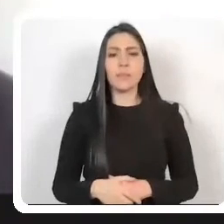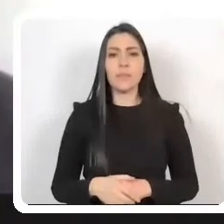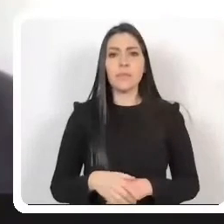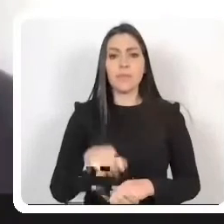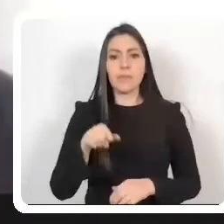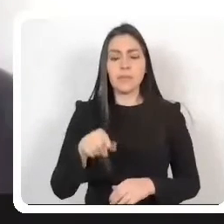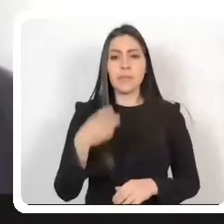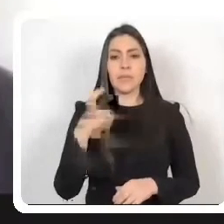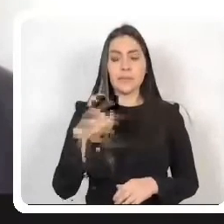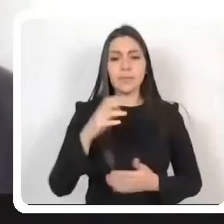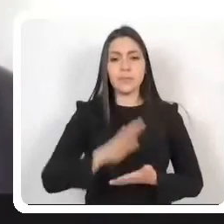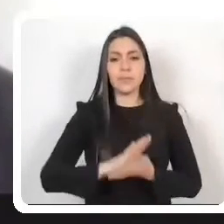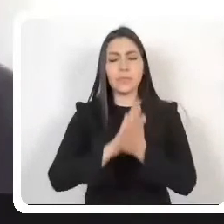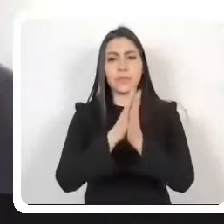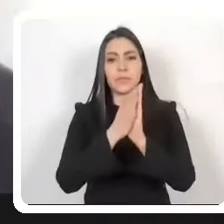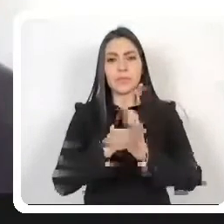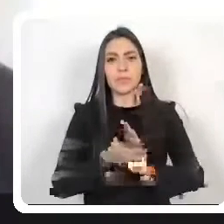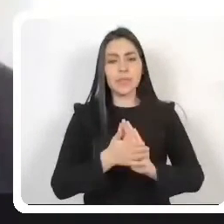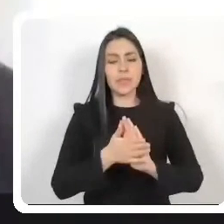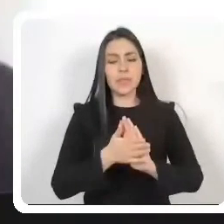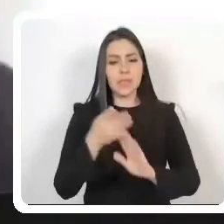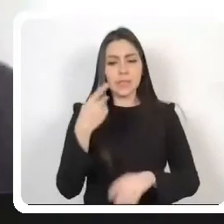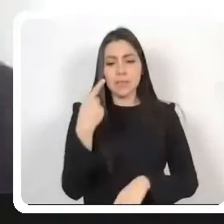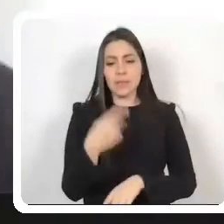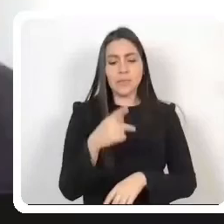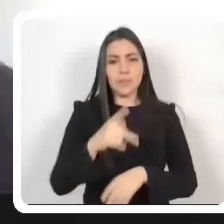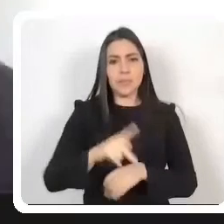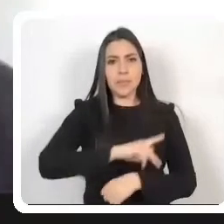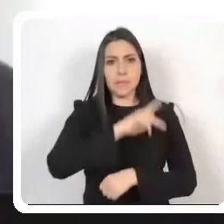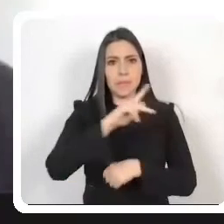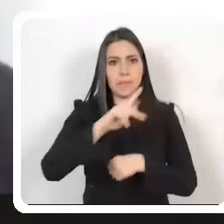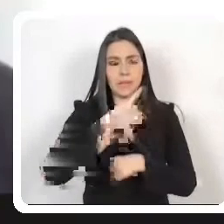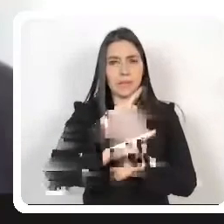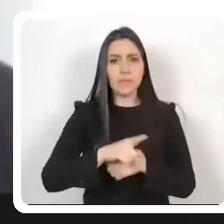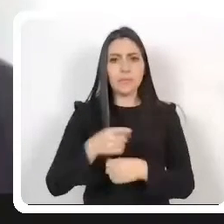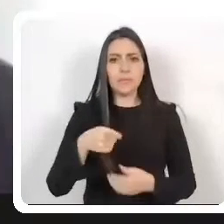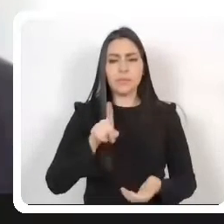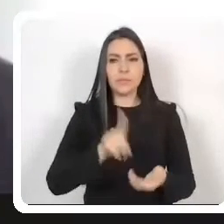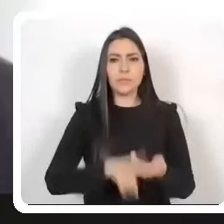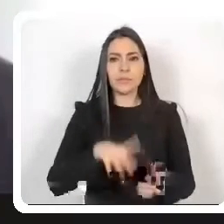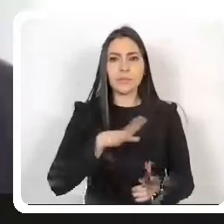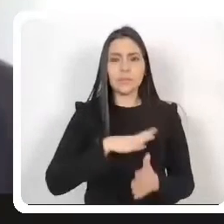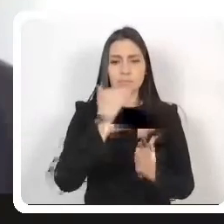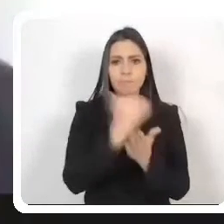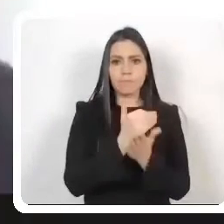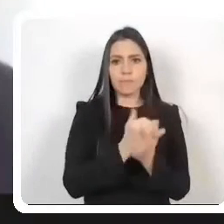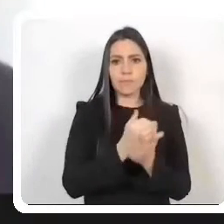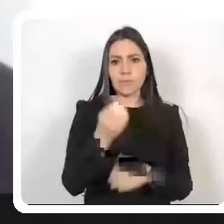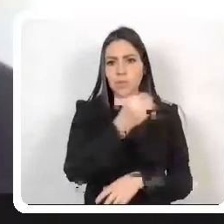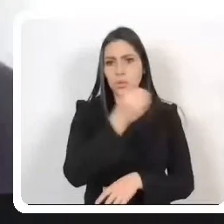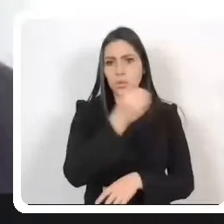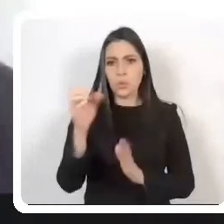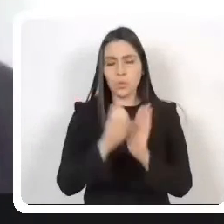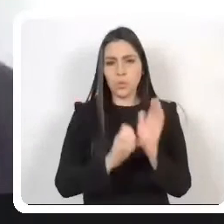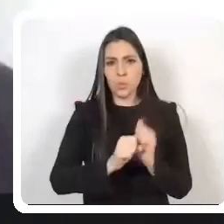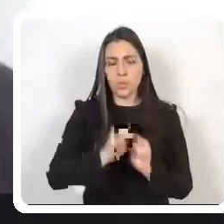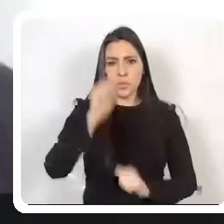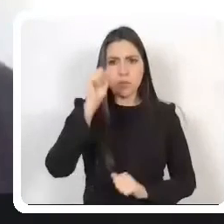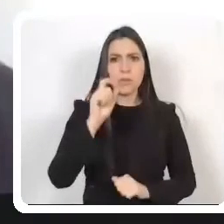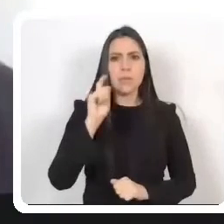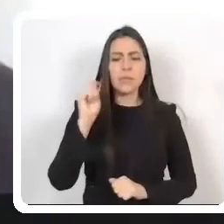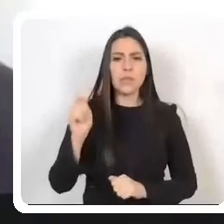un Estado nacional basado en el orden constitucional, alejado de los ya